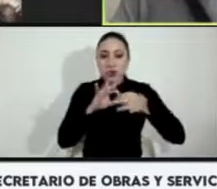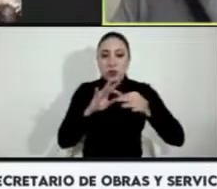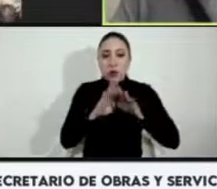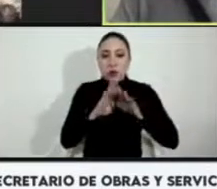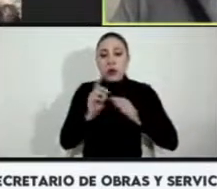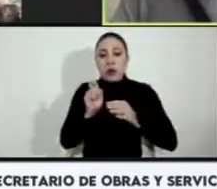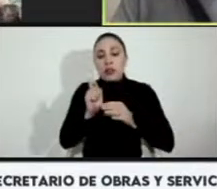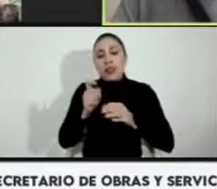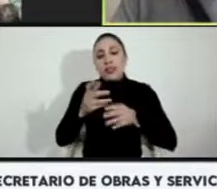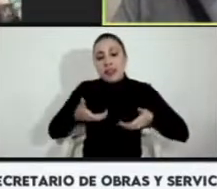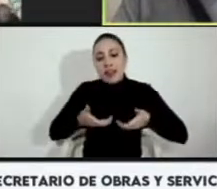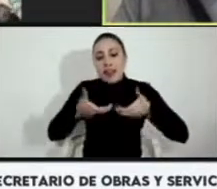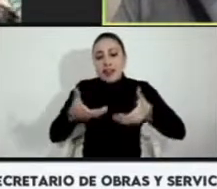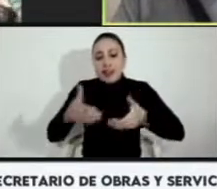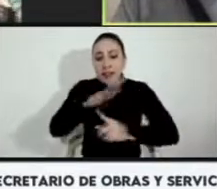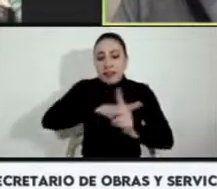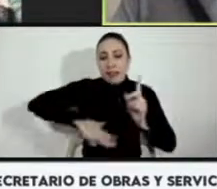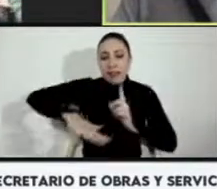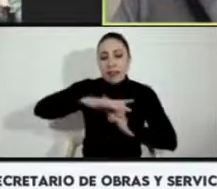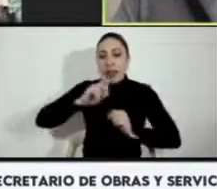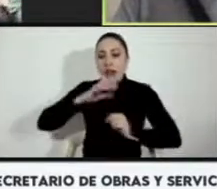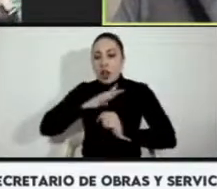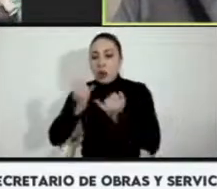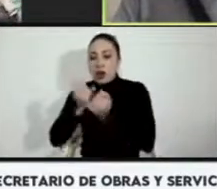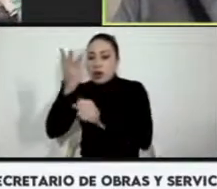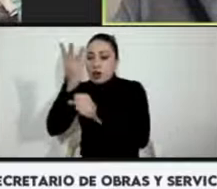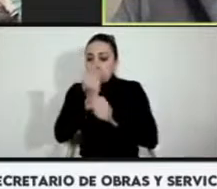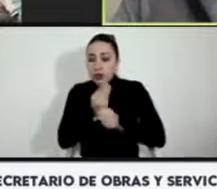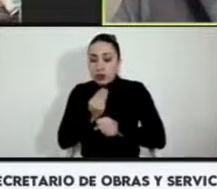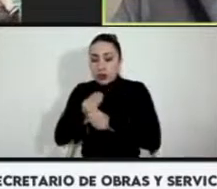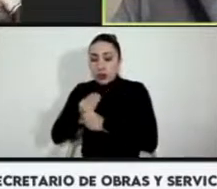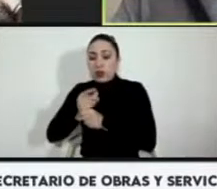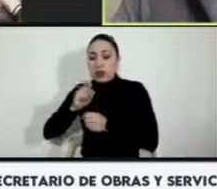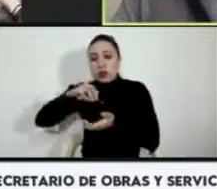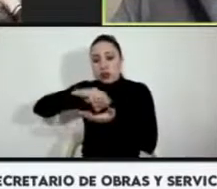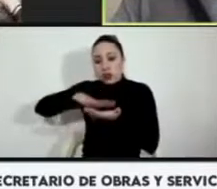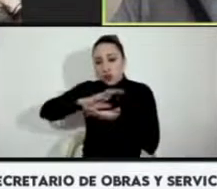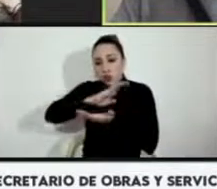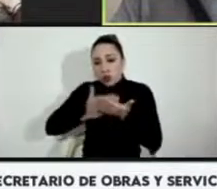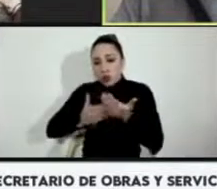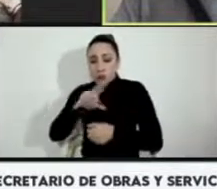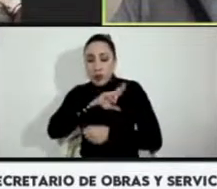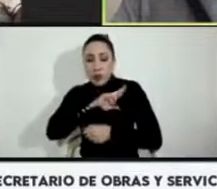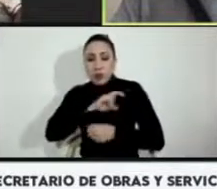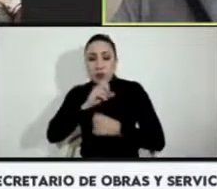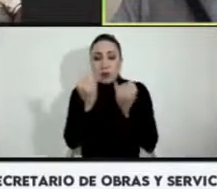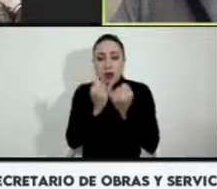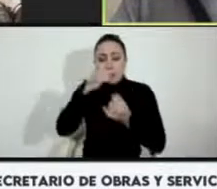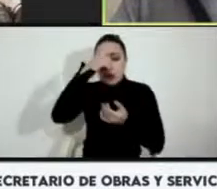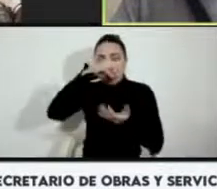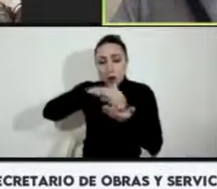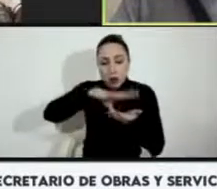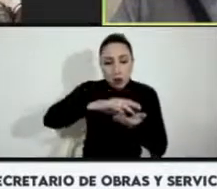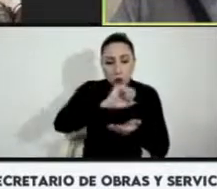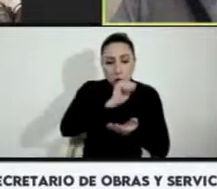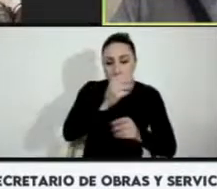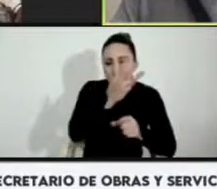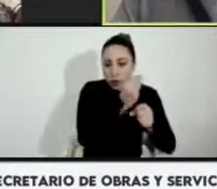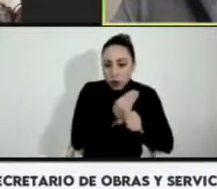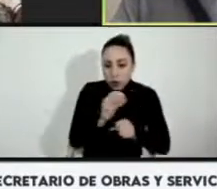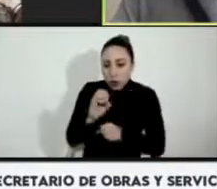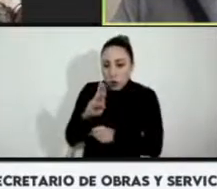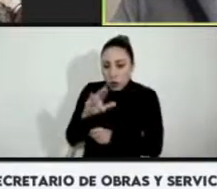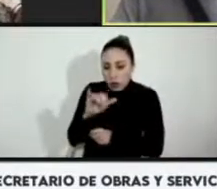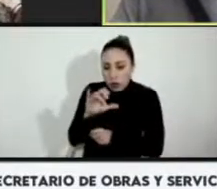obras concesionadas, mantenimientos, restauración y construcción de obras públicas, la planeación y ejecución de